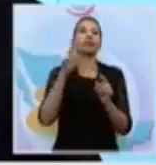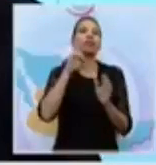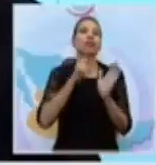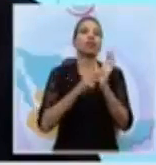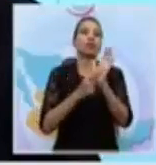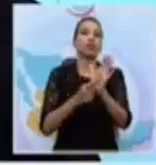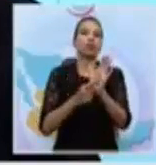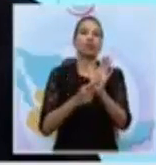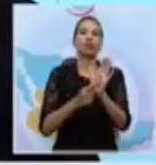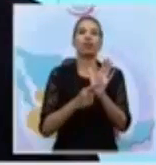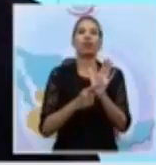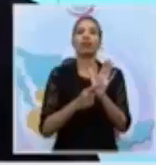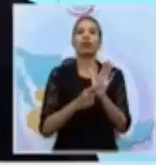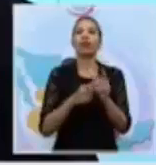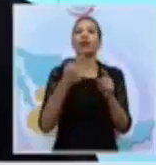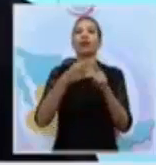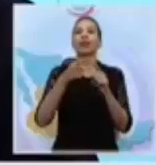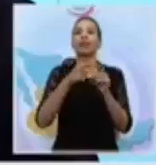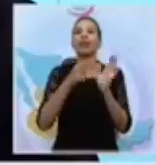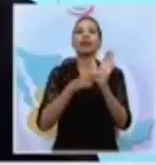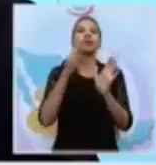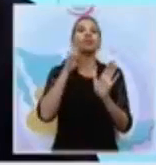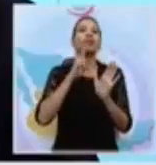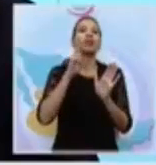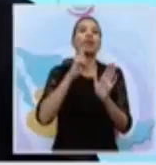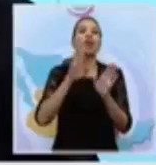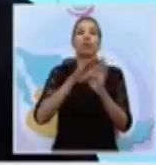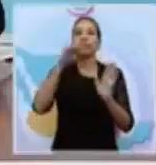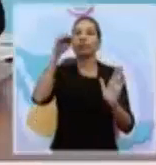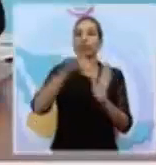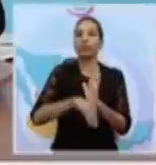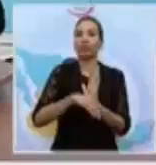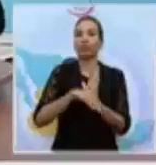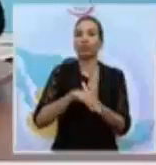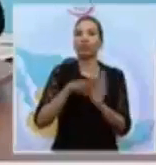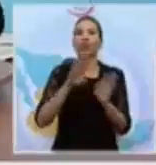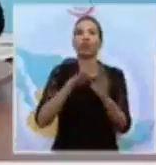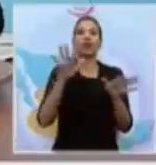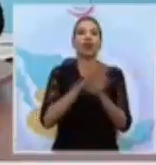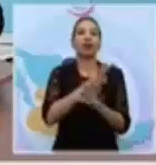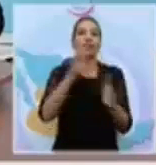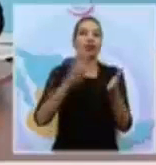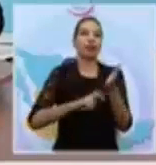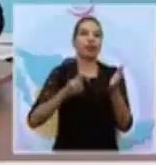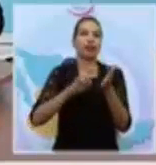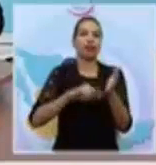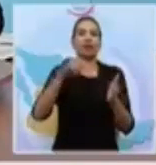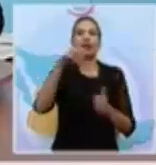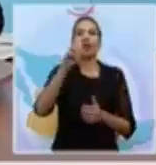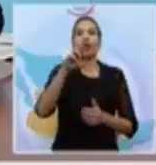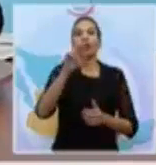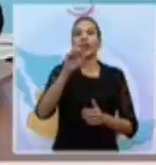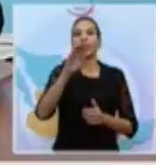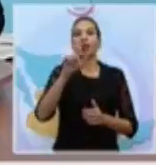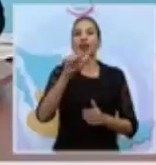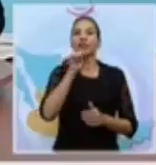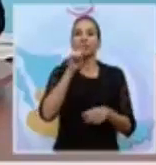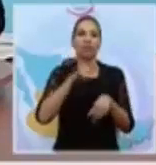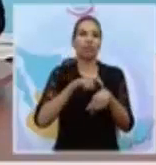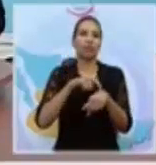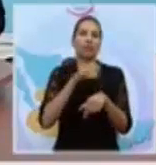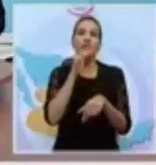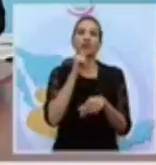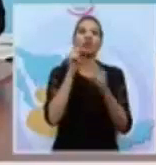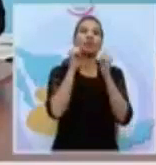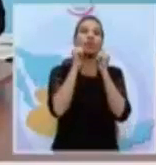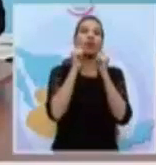de las evidencias del fracaso de la reforma social neoliberal. Si no hay tiempo, de